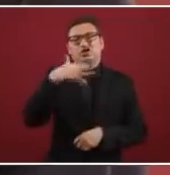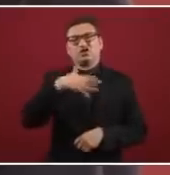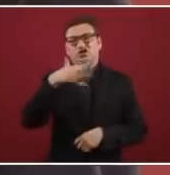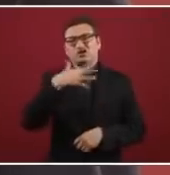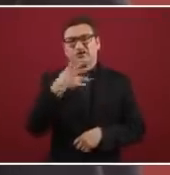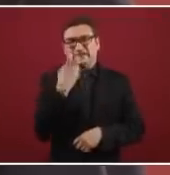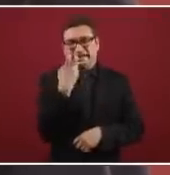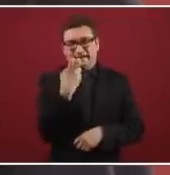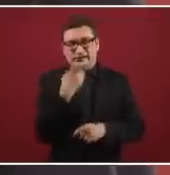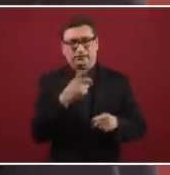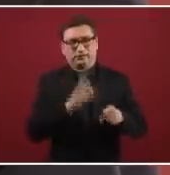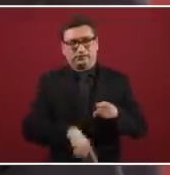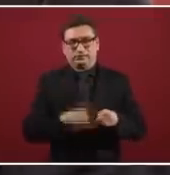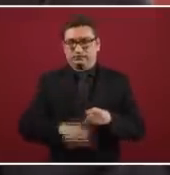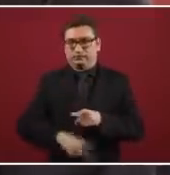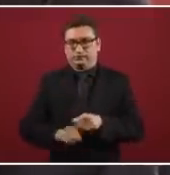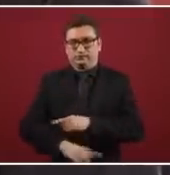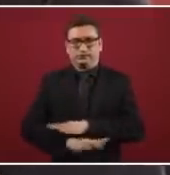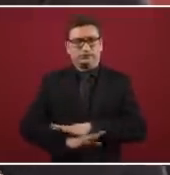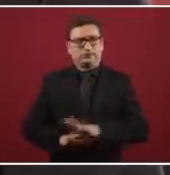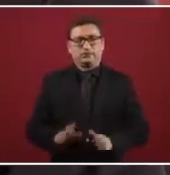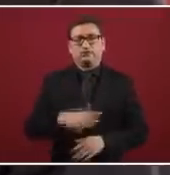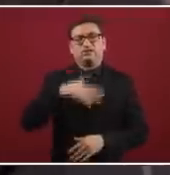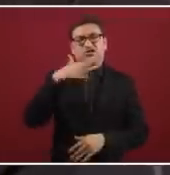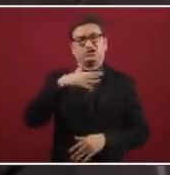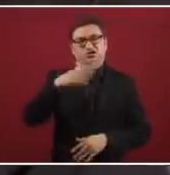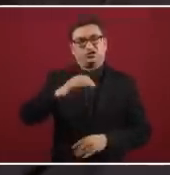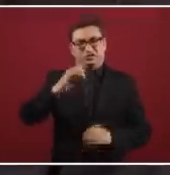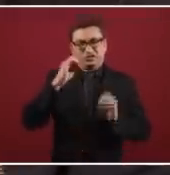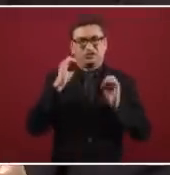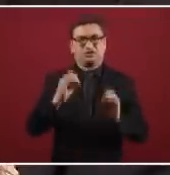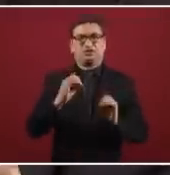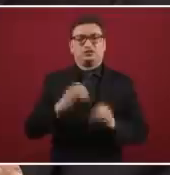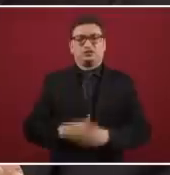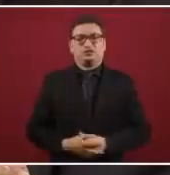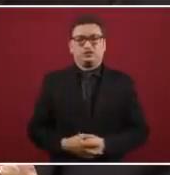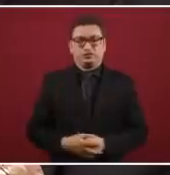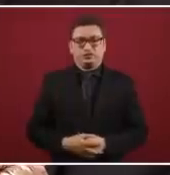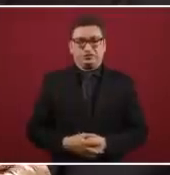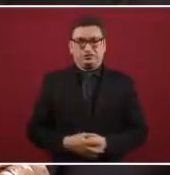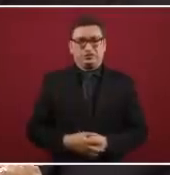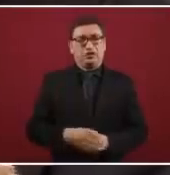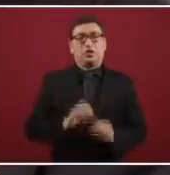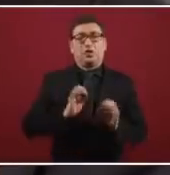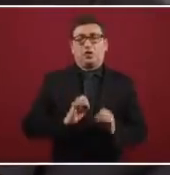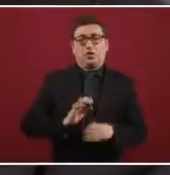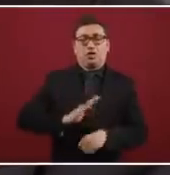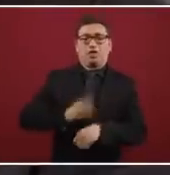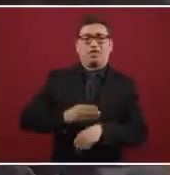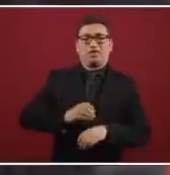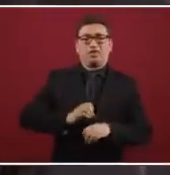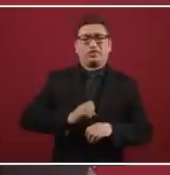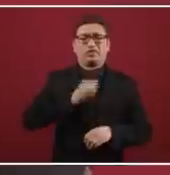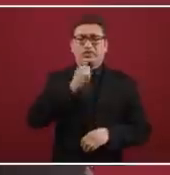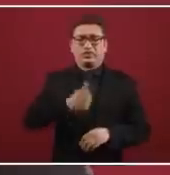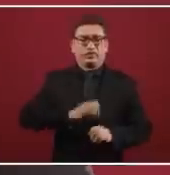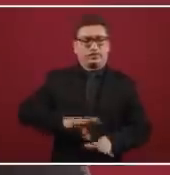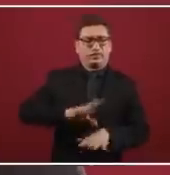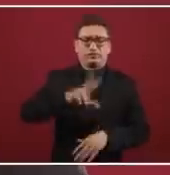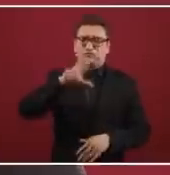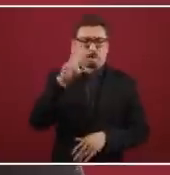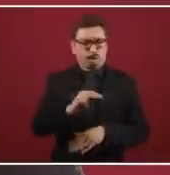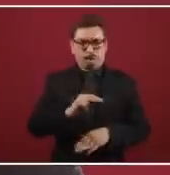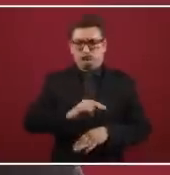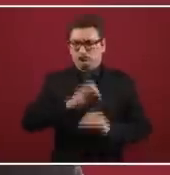Y cero corrupción y cero impunidad, eso es como el